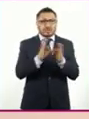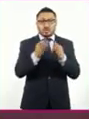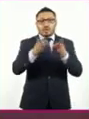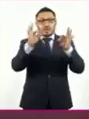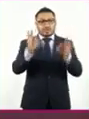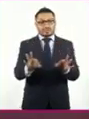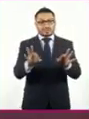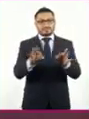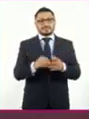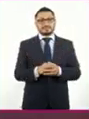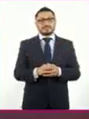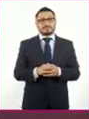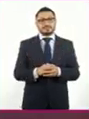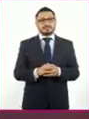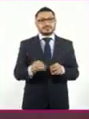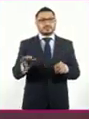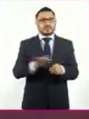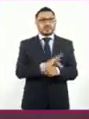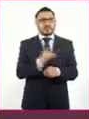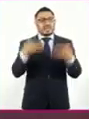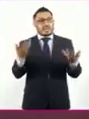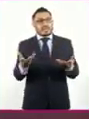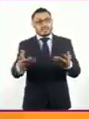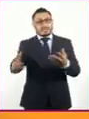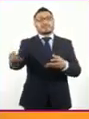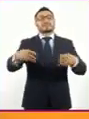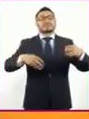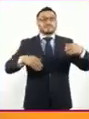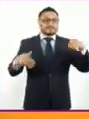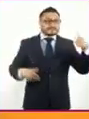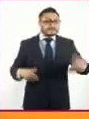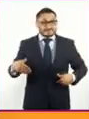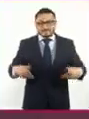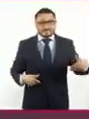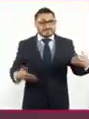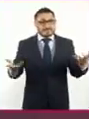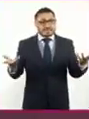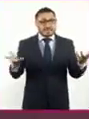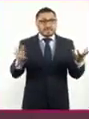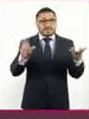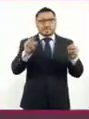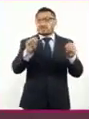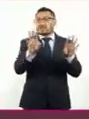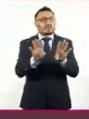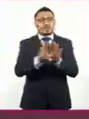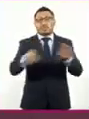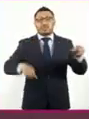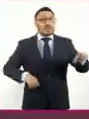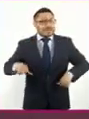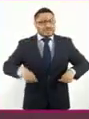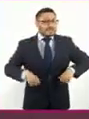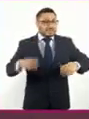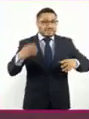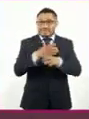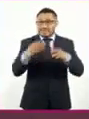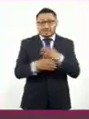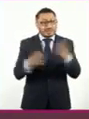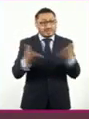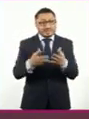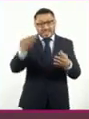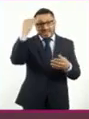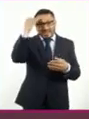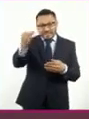adecuada, porque planteamos las acciones a realizar, los tiempos, los medios técnicos